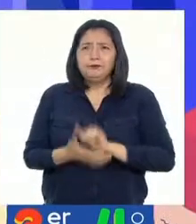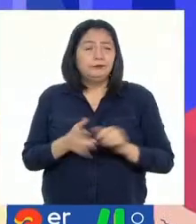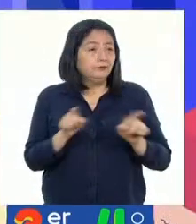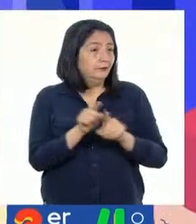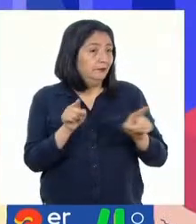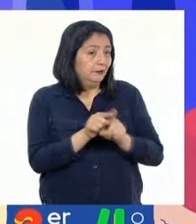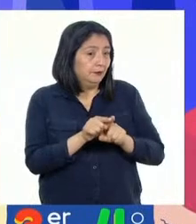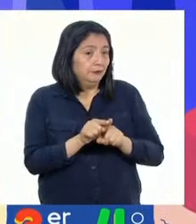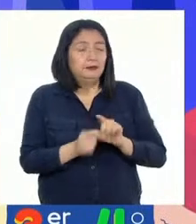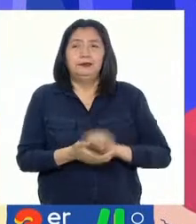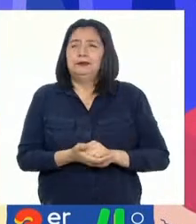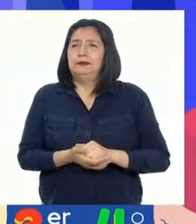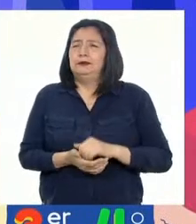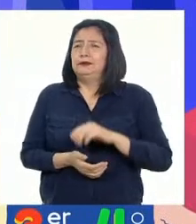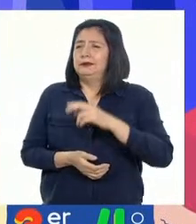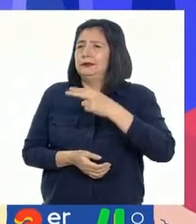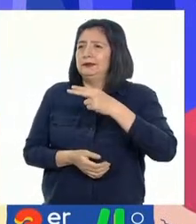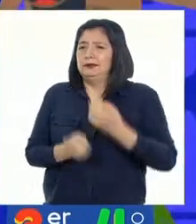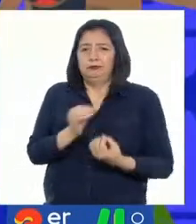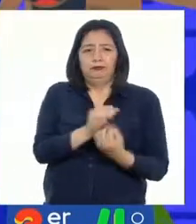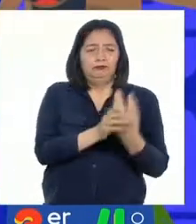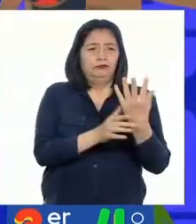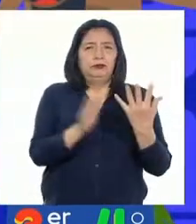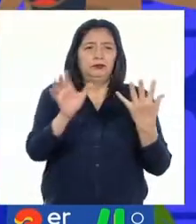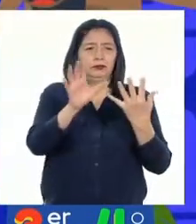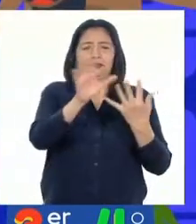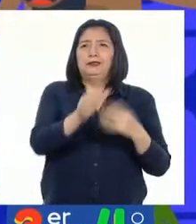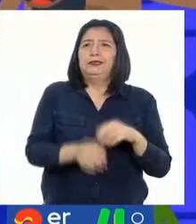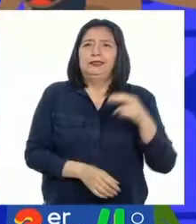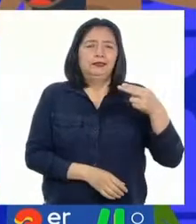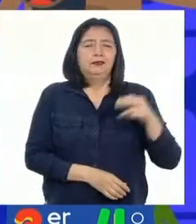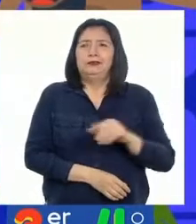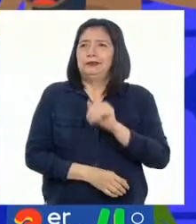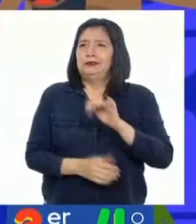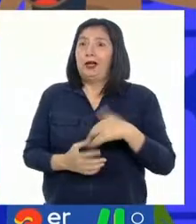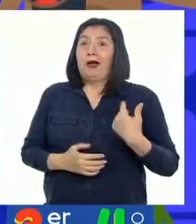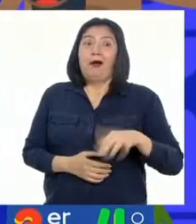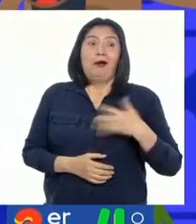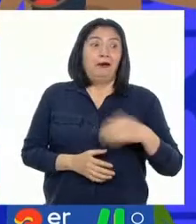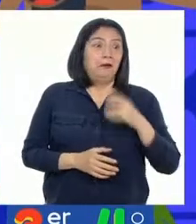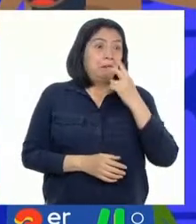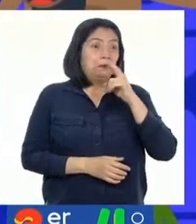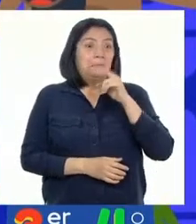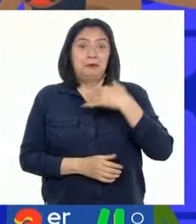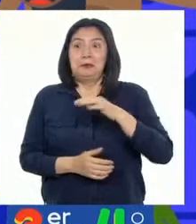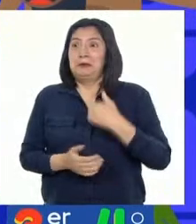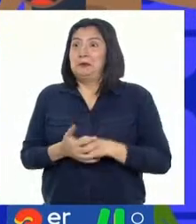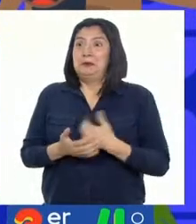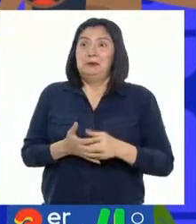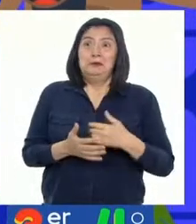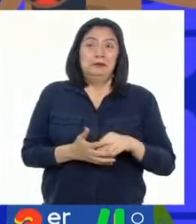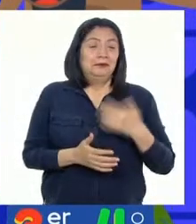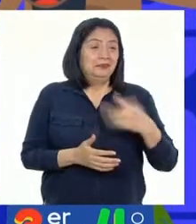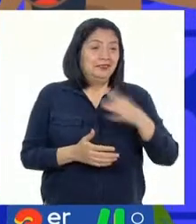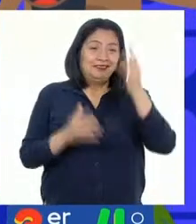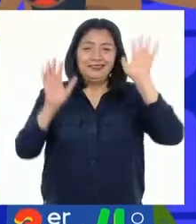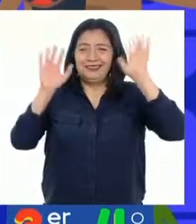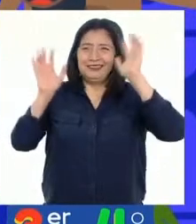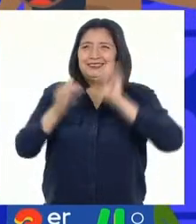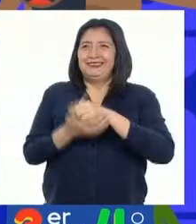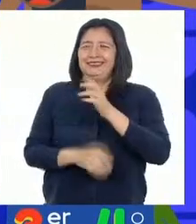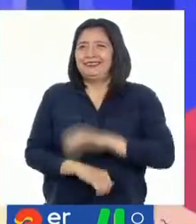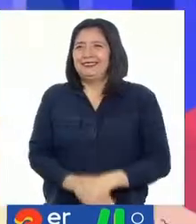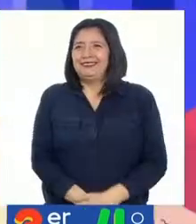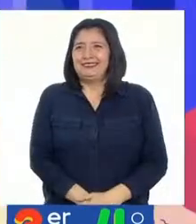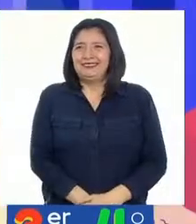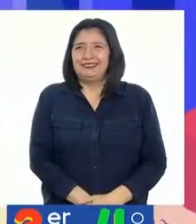También están nominados Héctor y Tito. ¡Lo veo, Héctor! ¡Lo estoy viendo! ¡Hoy